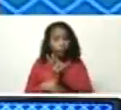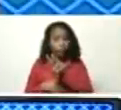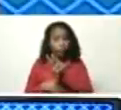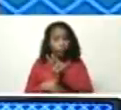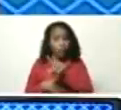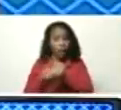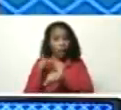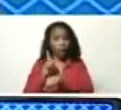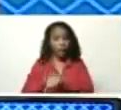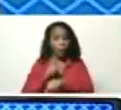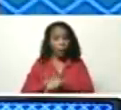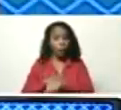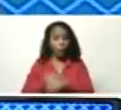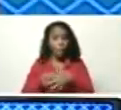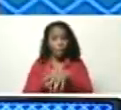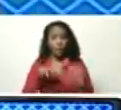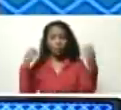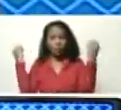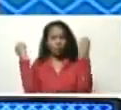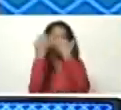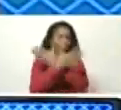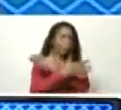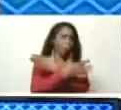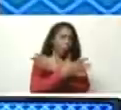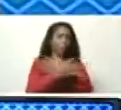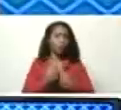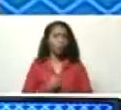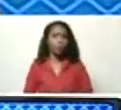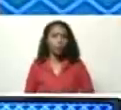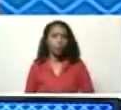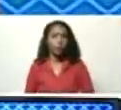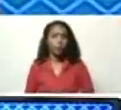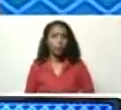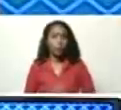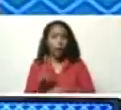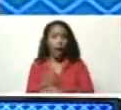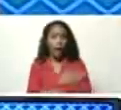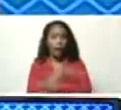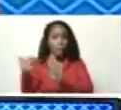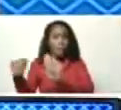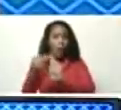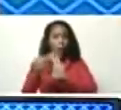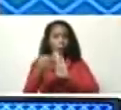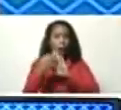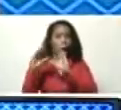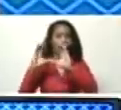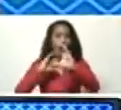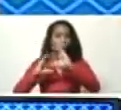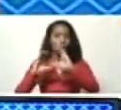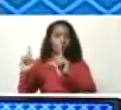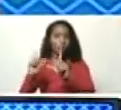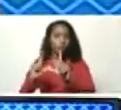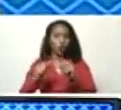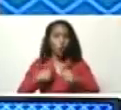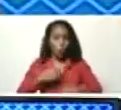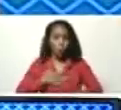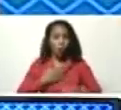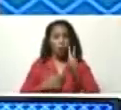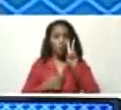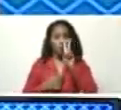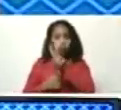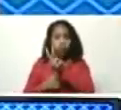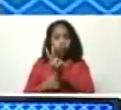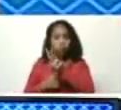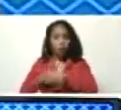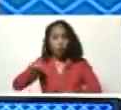en el momento de la mayor confusión, ante la ofensiva mediática, pude ver